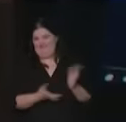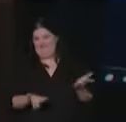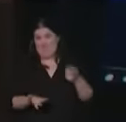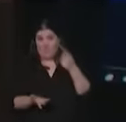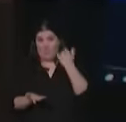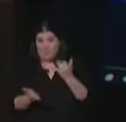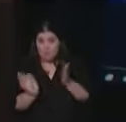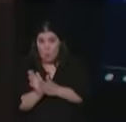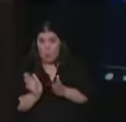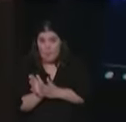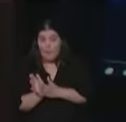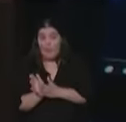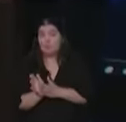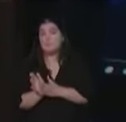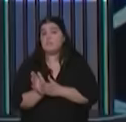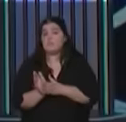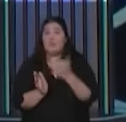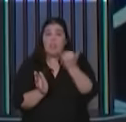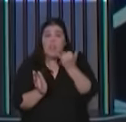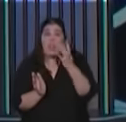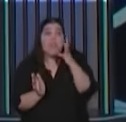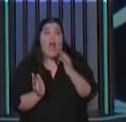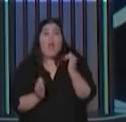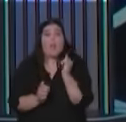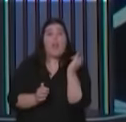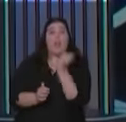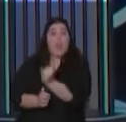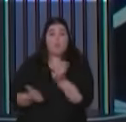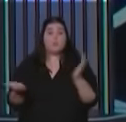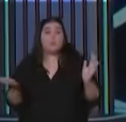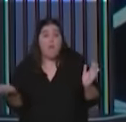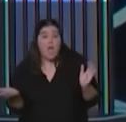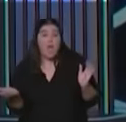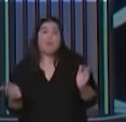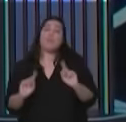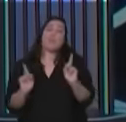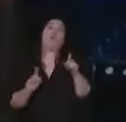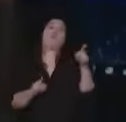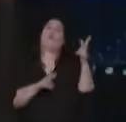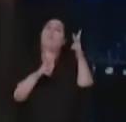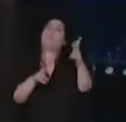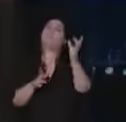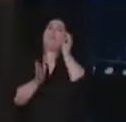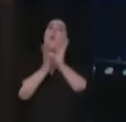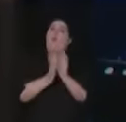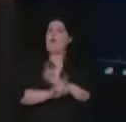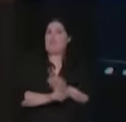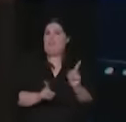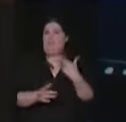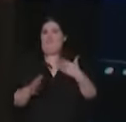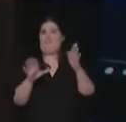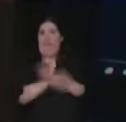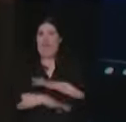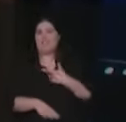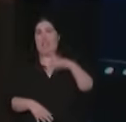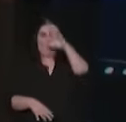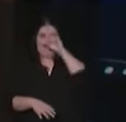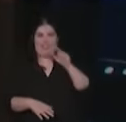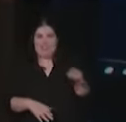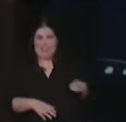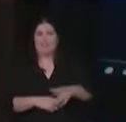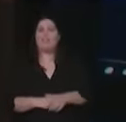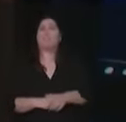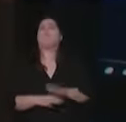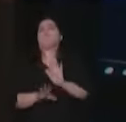hoy verad delito para denuncios parte del gobierno más Ladrón de la